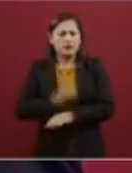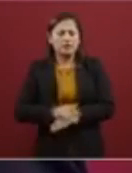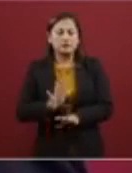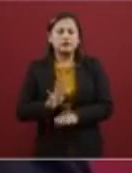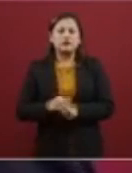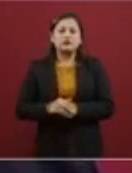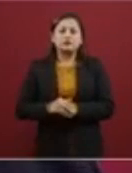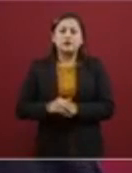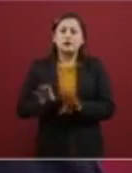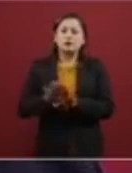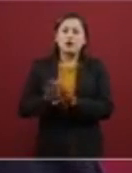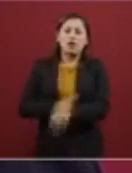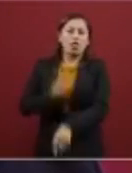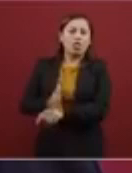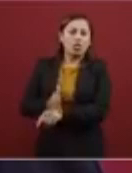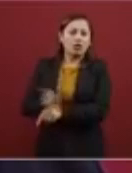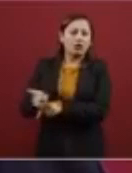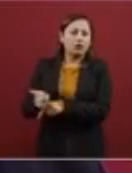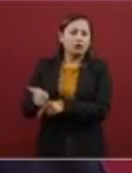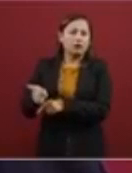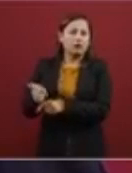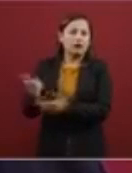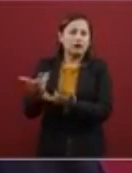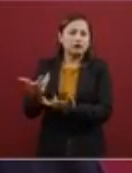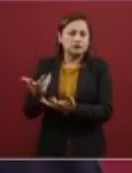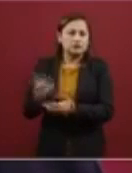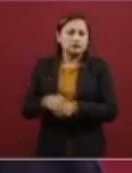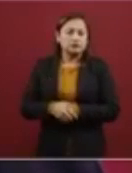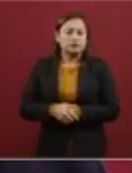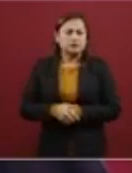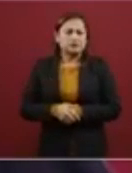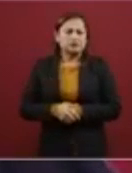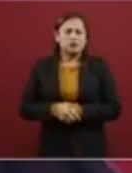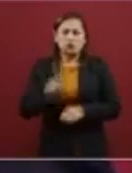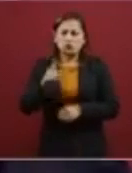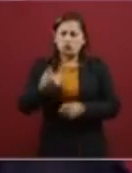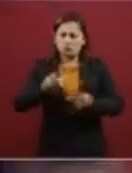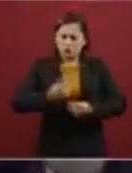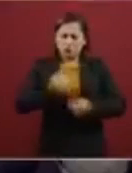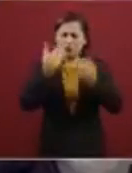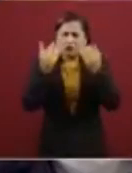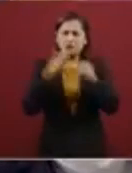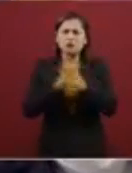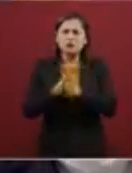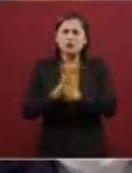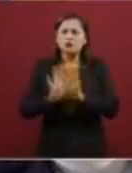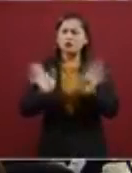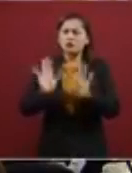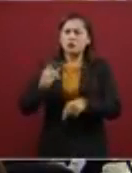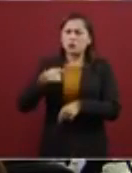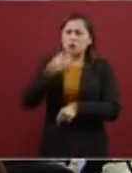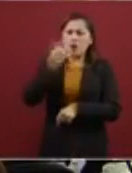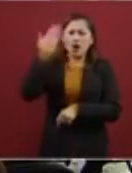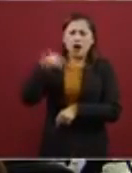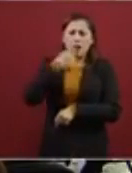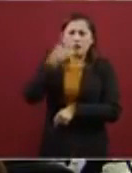va a haber coerción, no va a haber represión. O sea, ya no está pidiendo que revelen las fuentes. No, si lo dije desde el principio. No, usted había